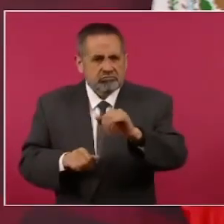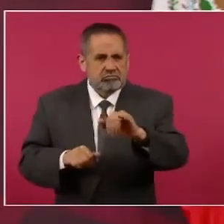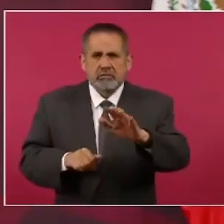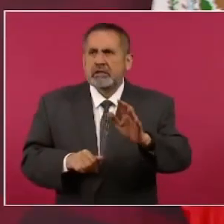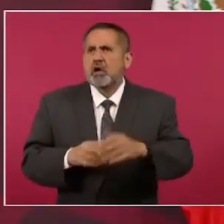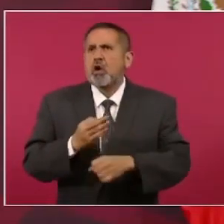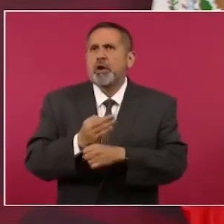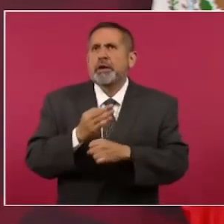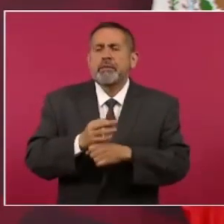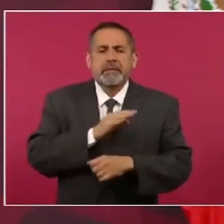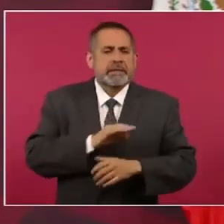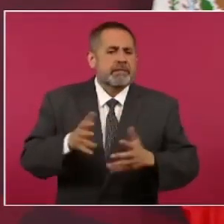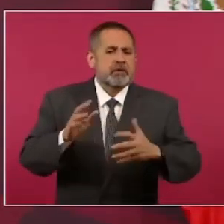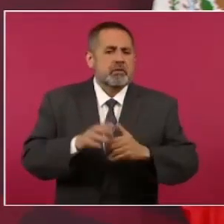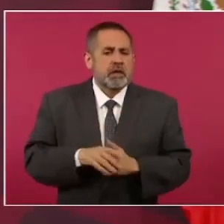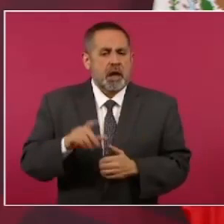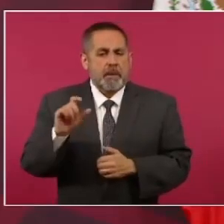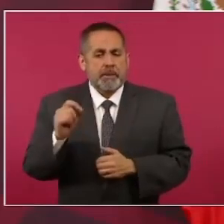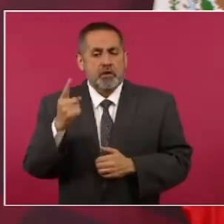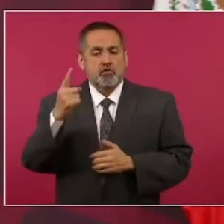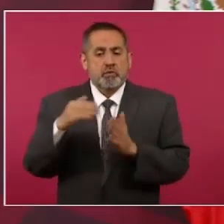ya de